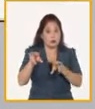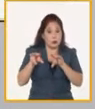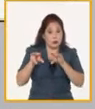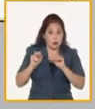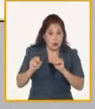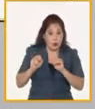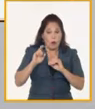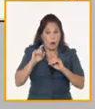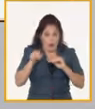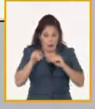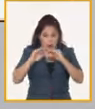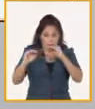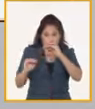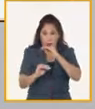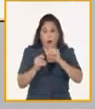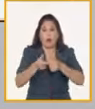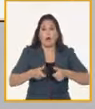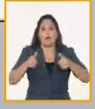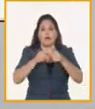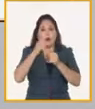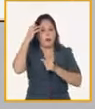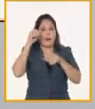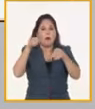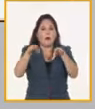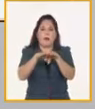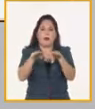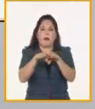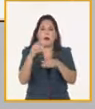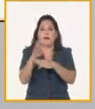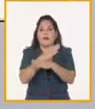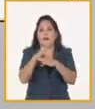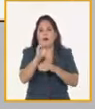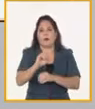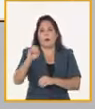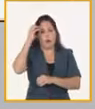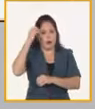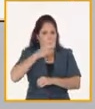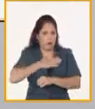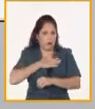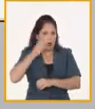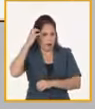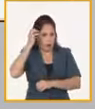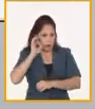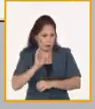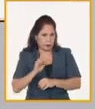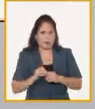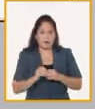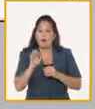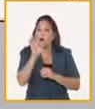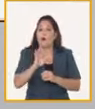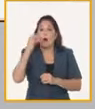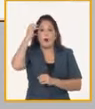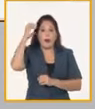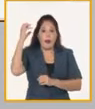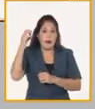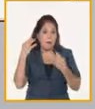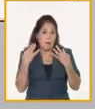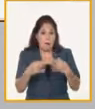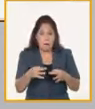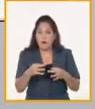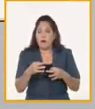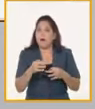subordinado al consejo de ministros está Al mismo nivel de cualquier organismo de administración central de estado y este organismo no va no no no tiene